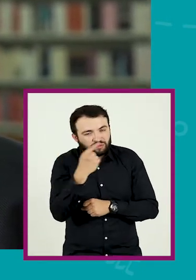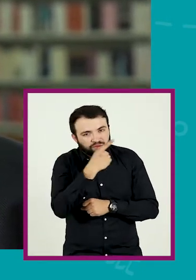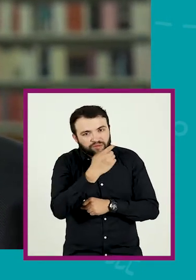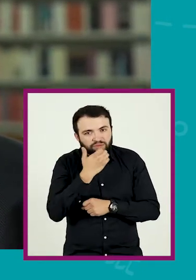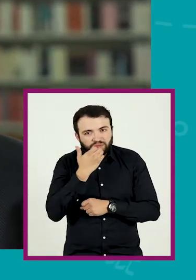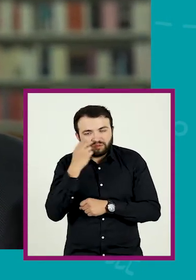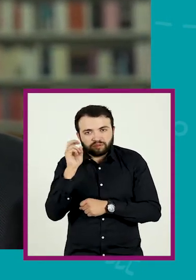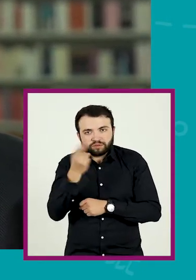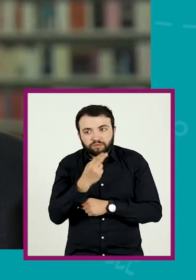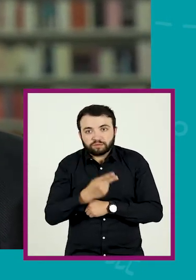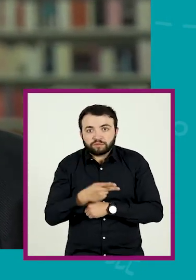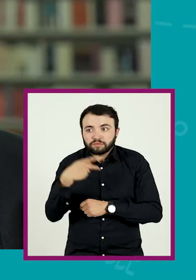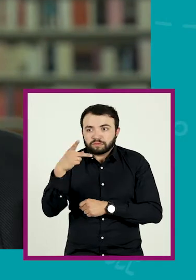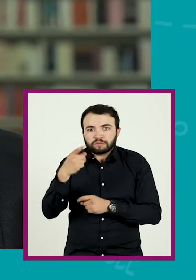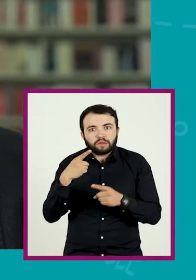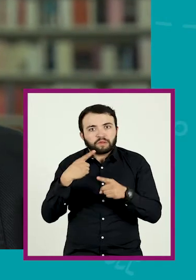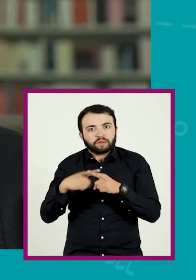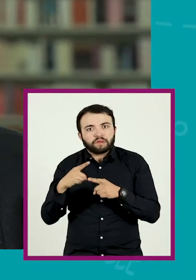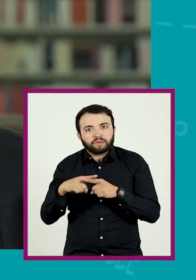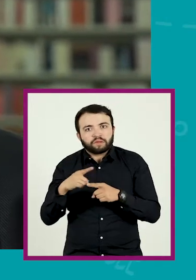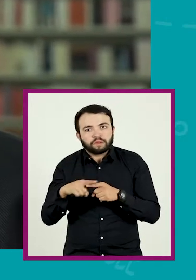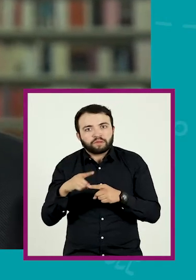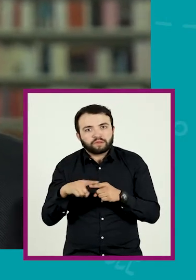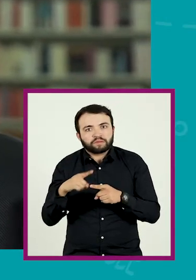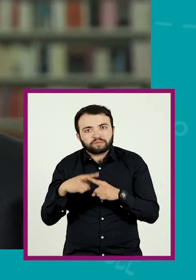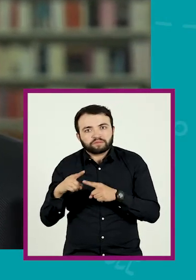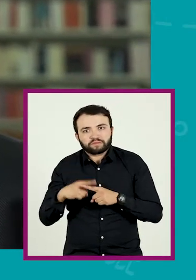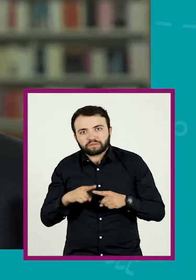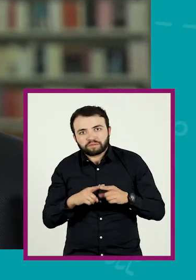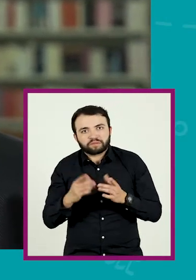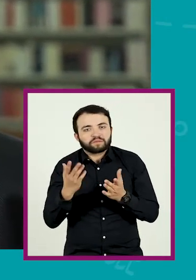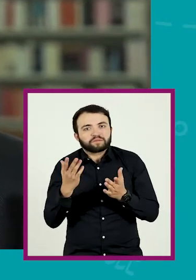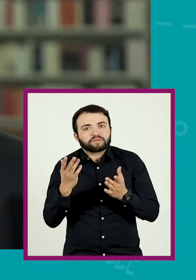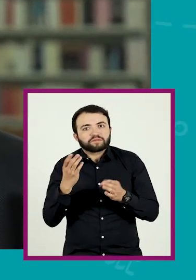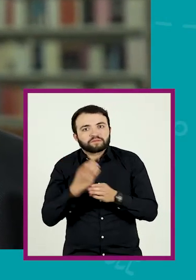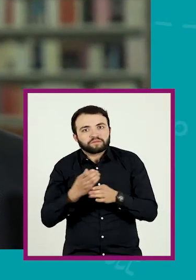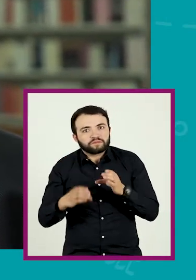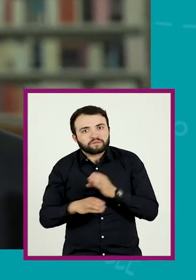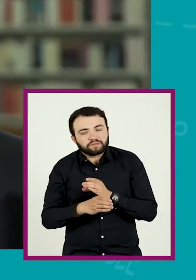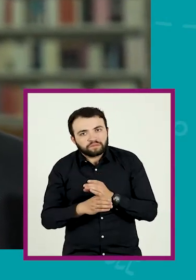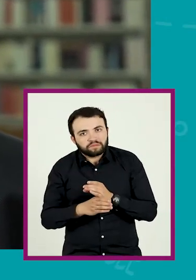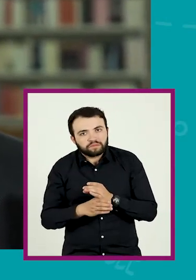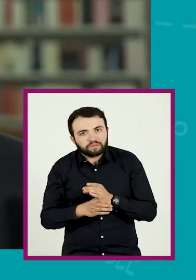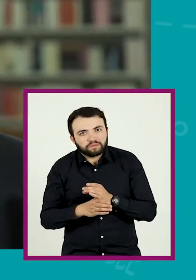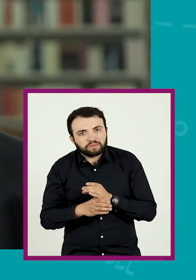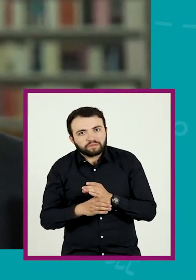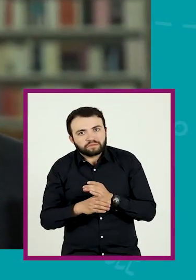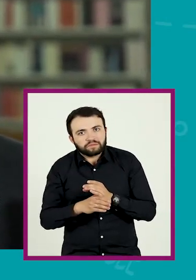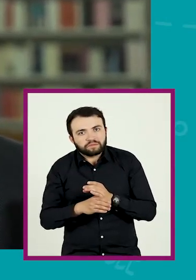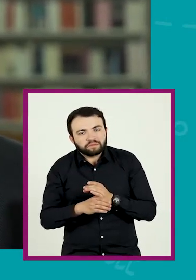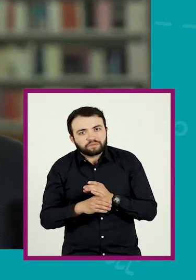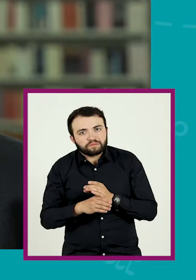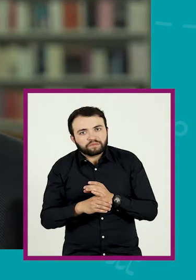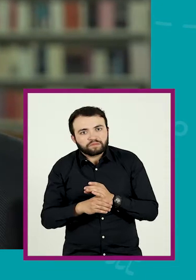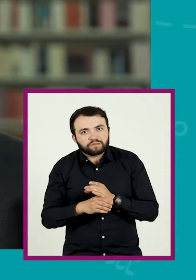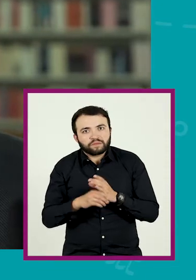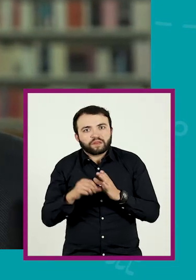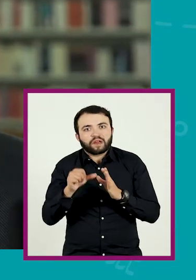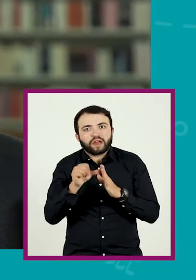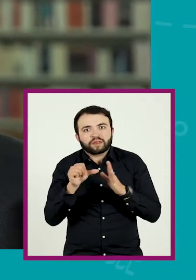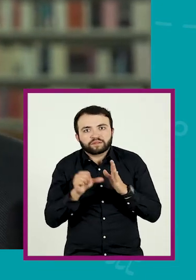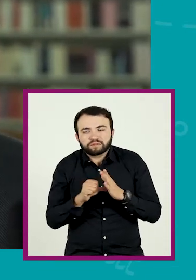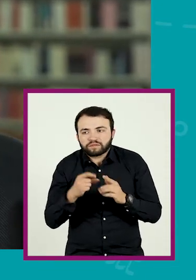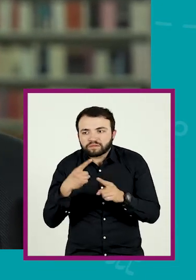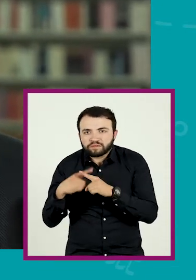de experiencia docente ahí, ¿no? Es autor de una serie de artículos significativos en